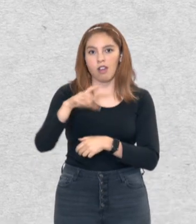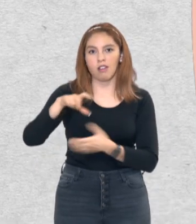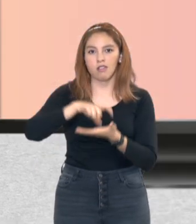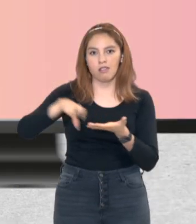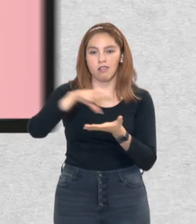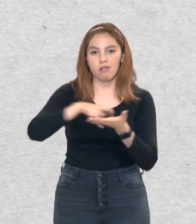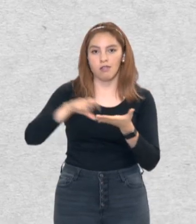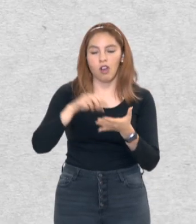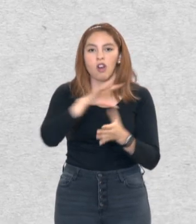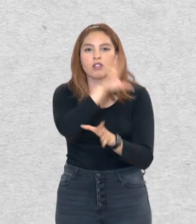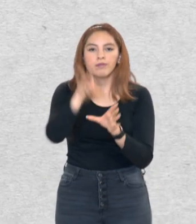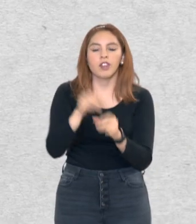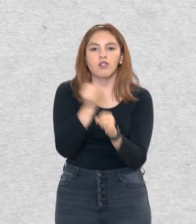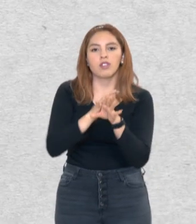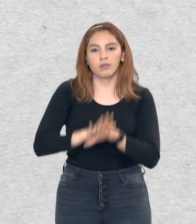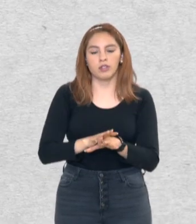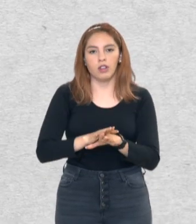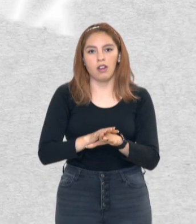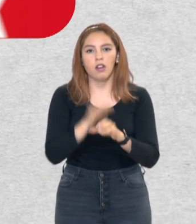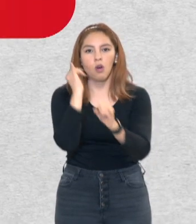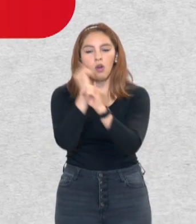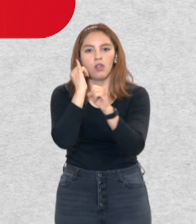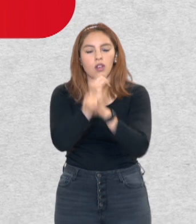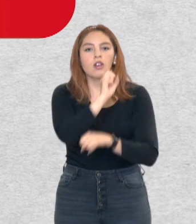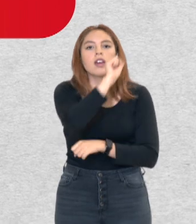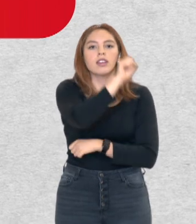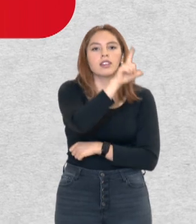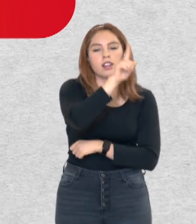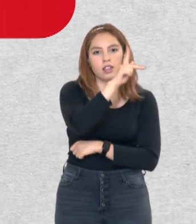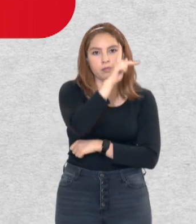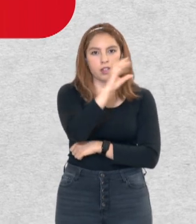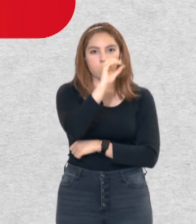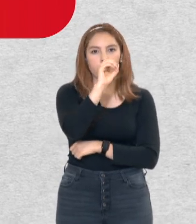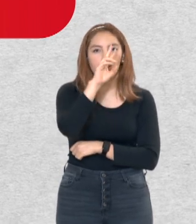hotelero. Para ver la información completa, visita nuestro portal